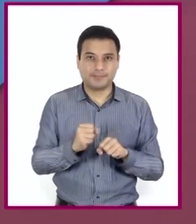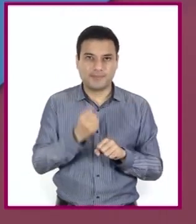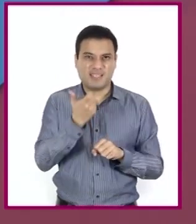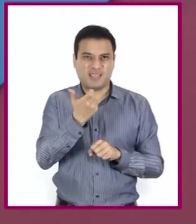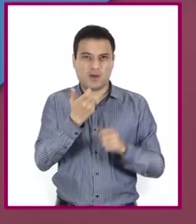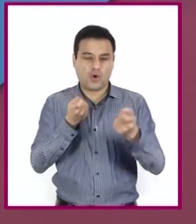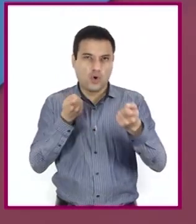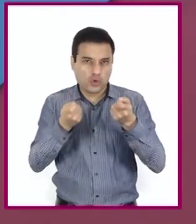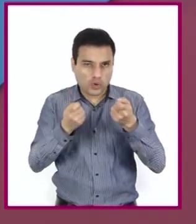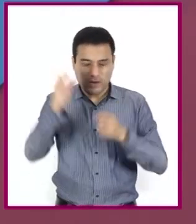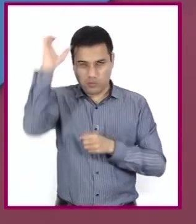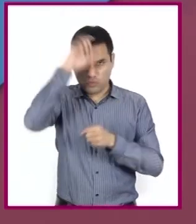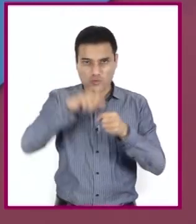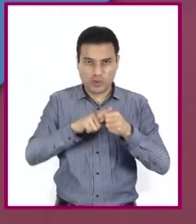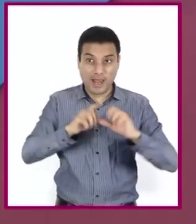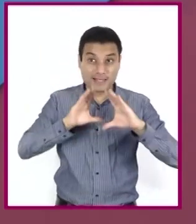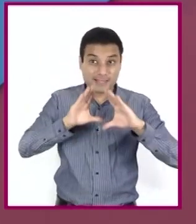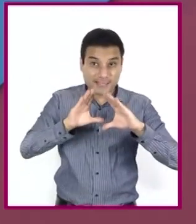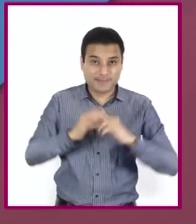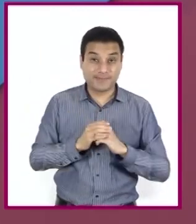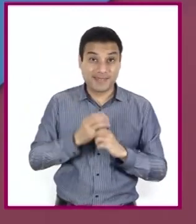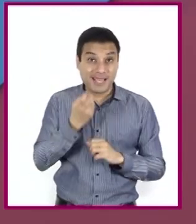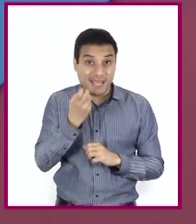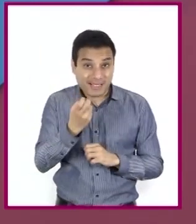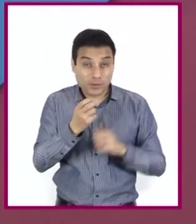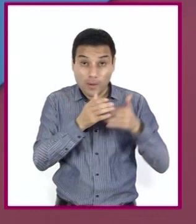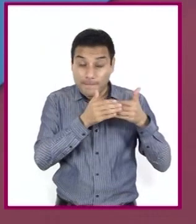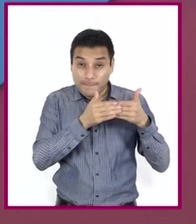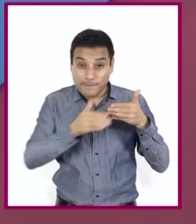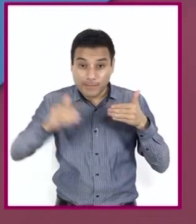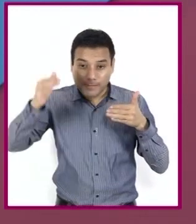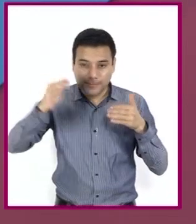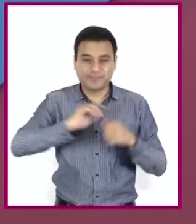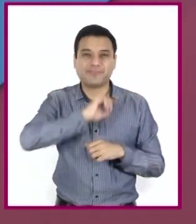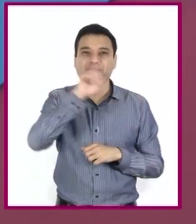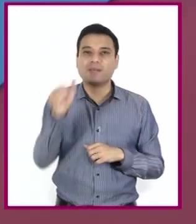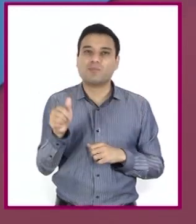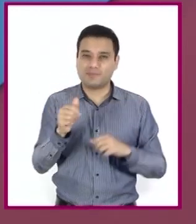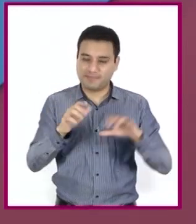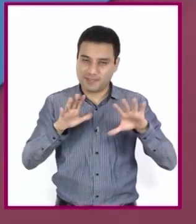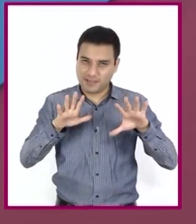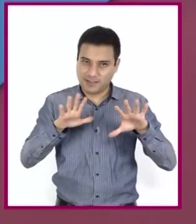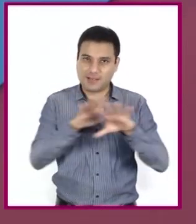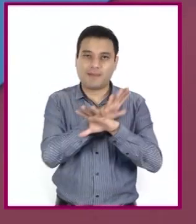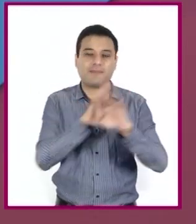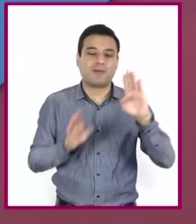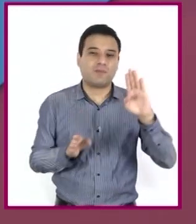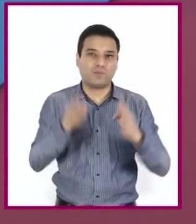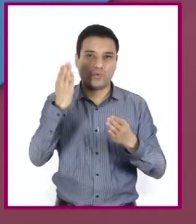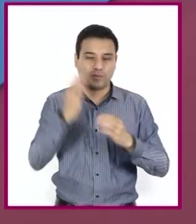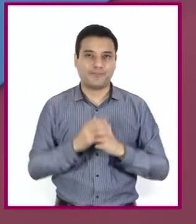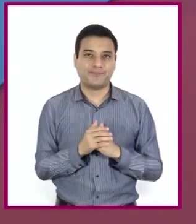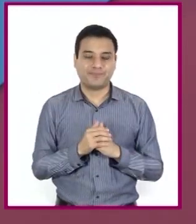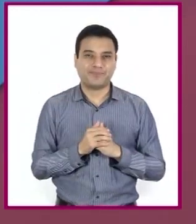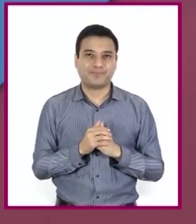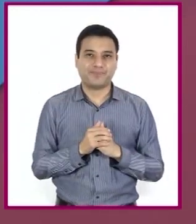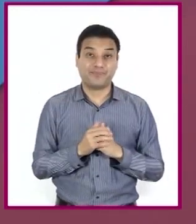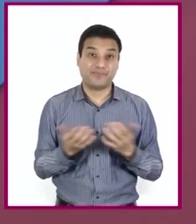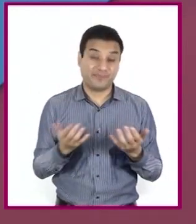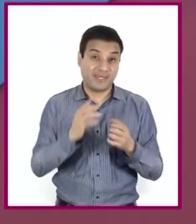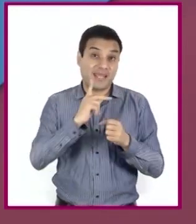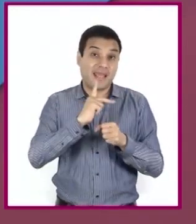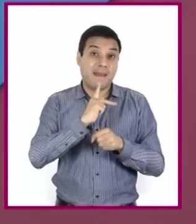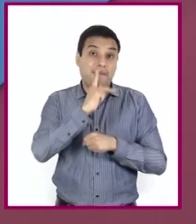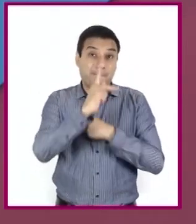y cultural transformaron la comprensión que se tenía del mundo hasta ese momento. Provocó que los